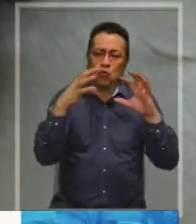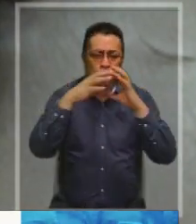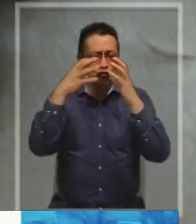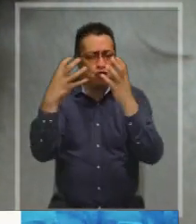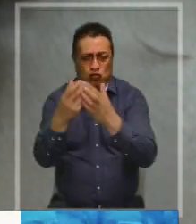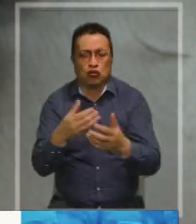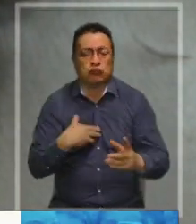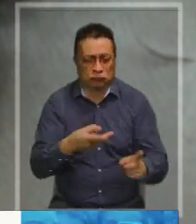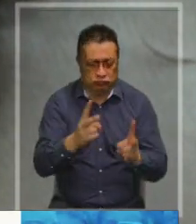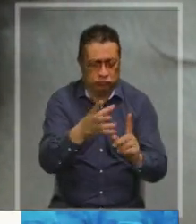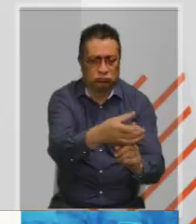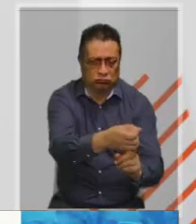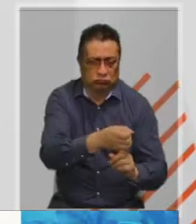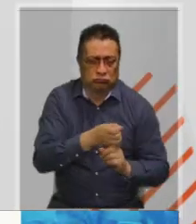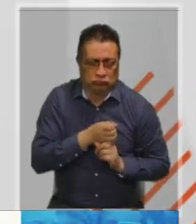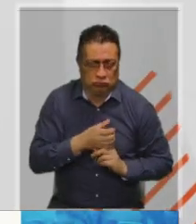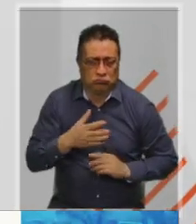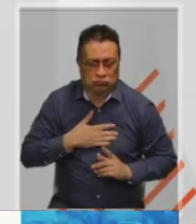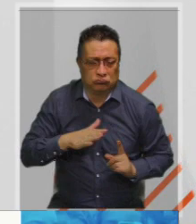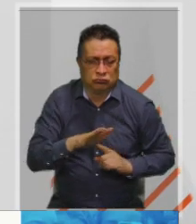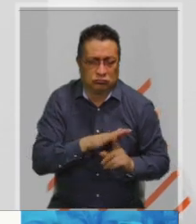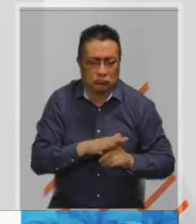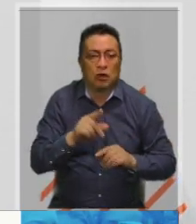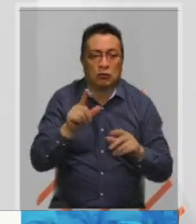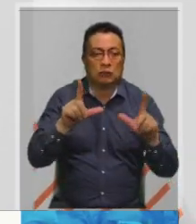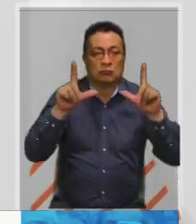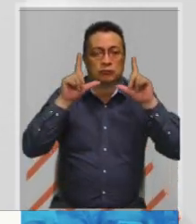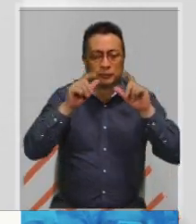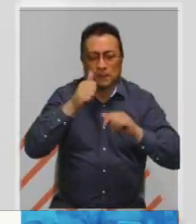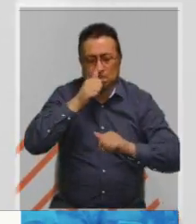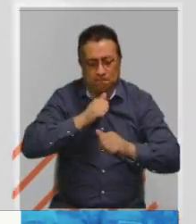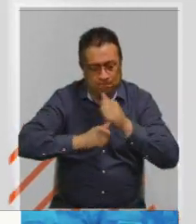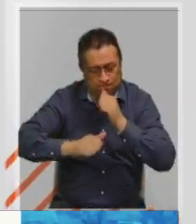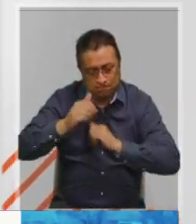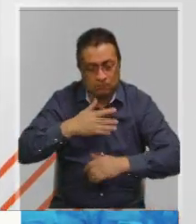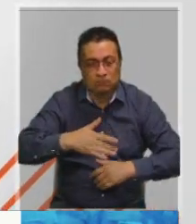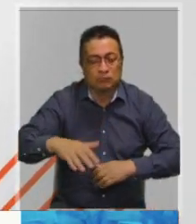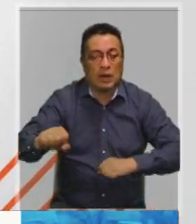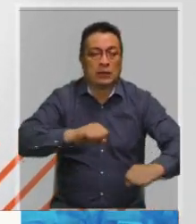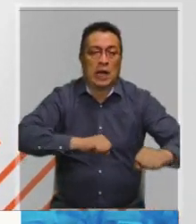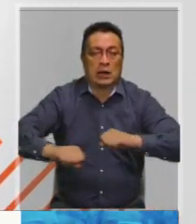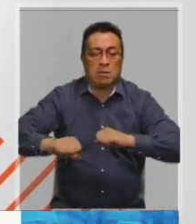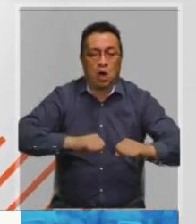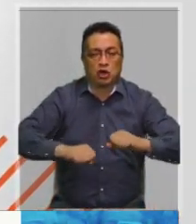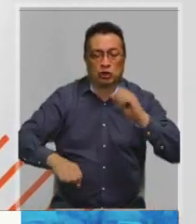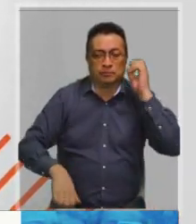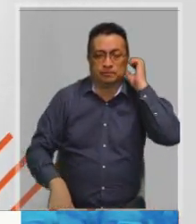para adoptar a Aya, que ahora es un símbolo de resiliencia tras el terremoto.